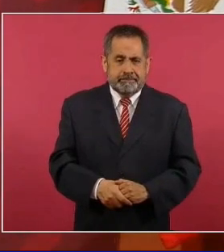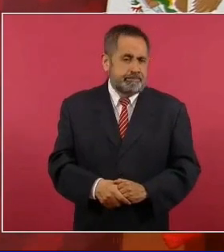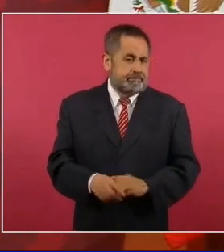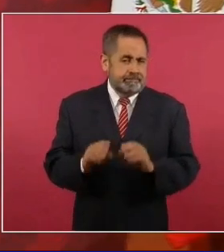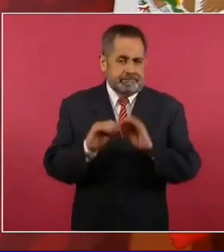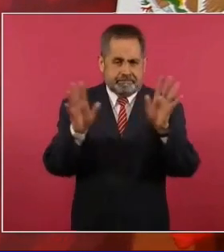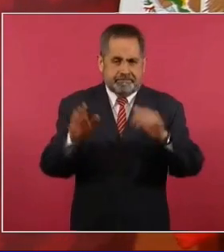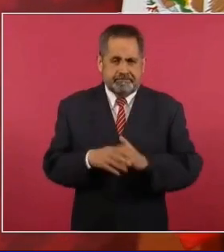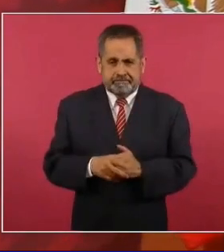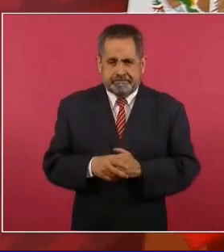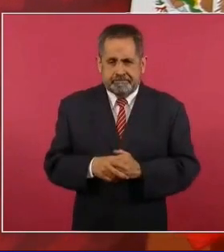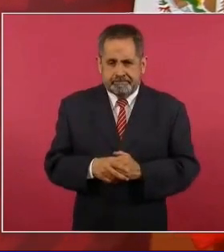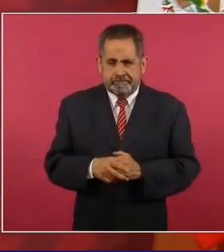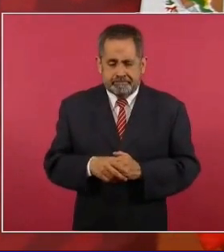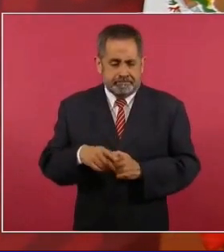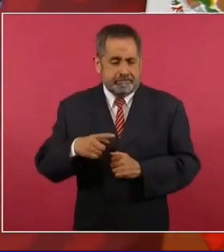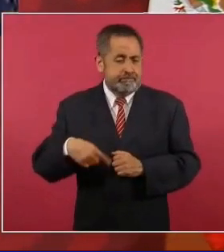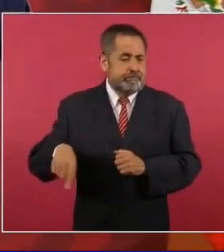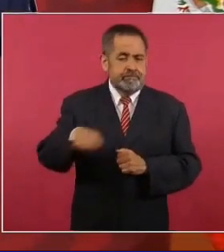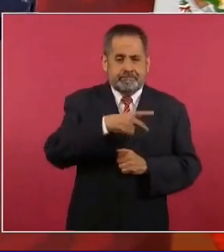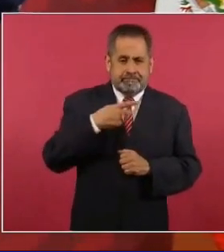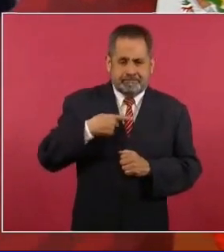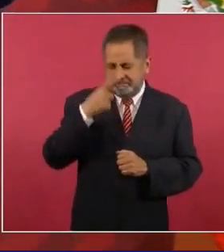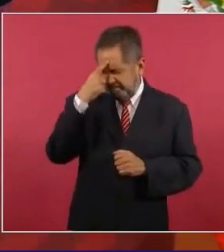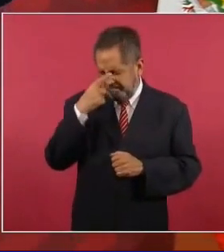hasta las piedras cambian de modo de parecer, pero